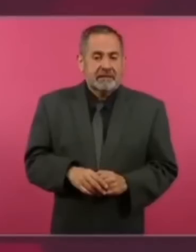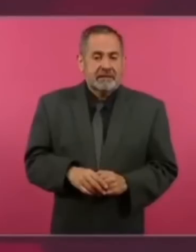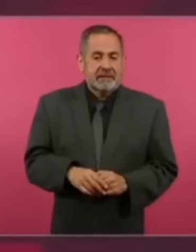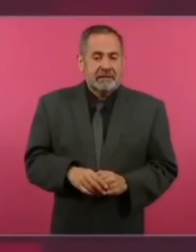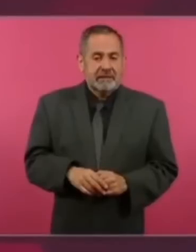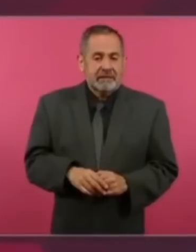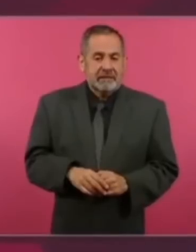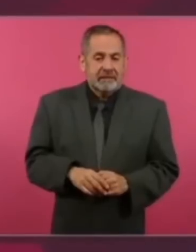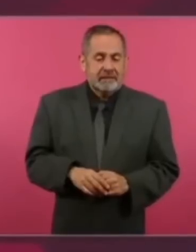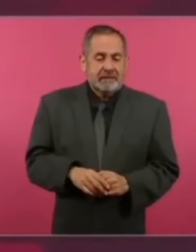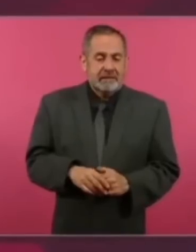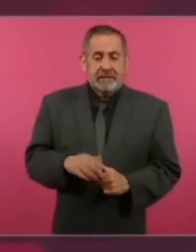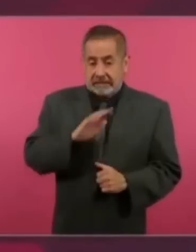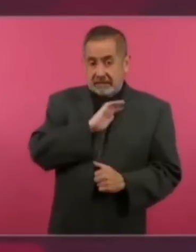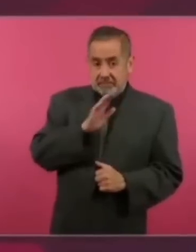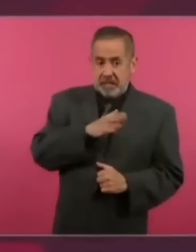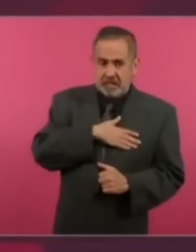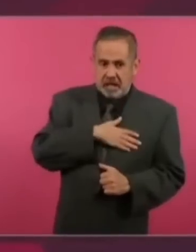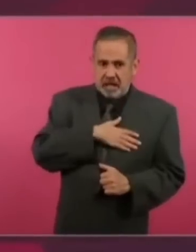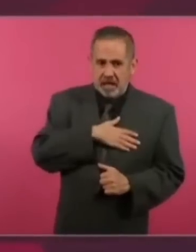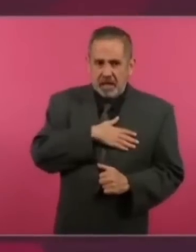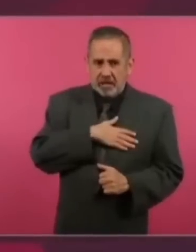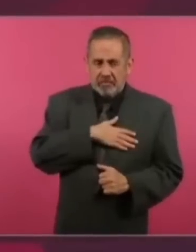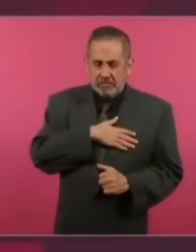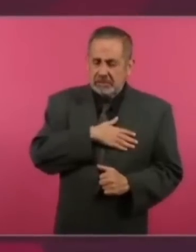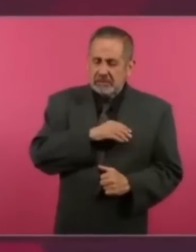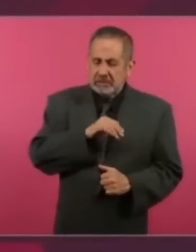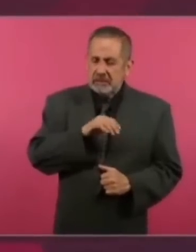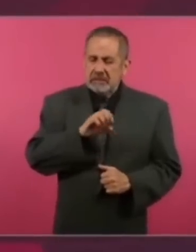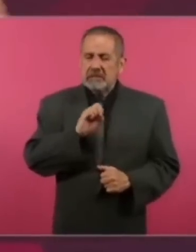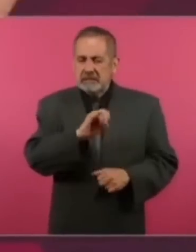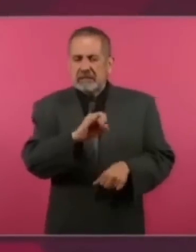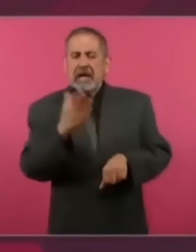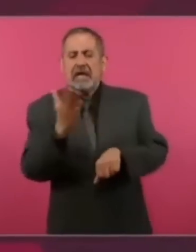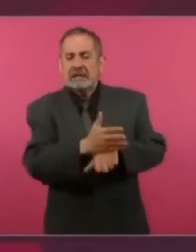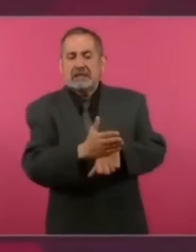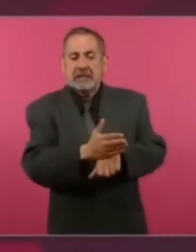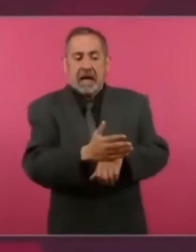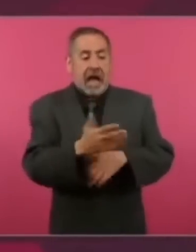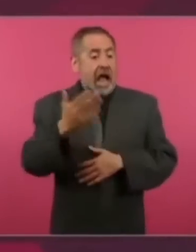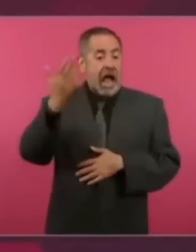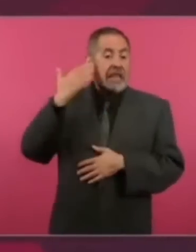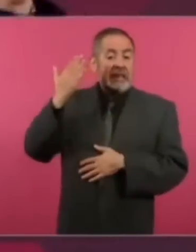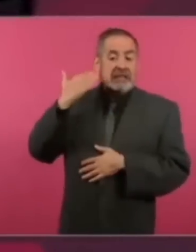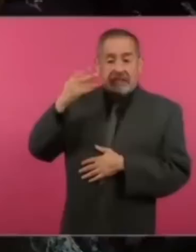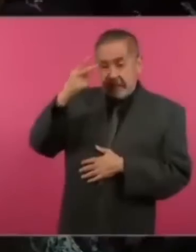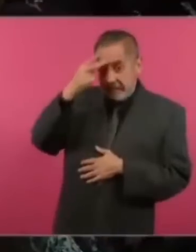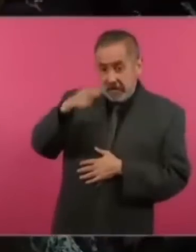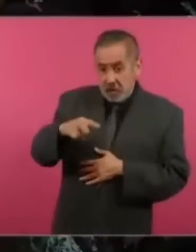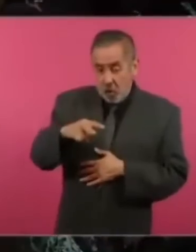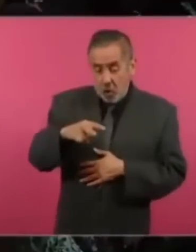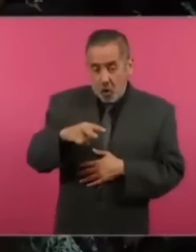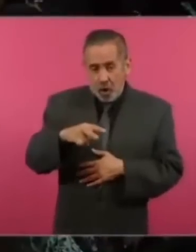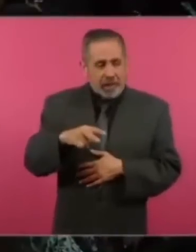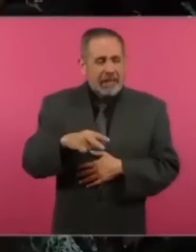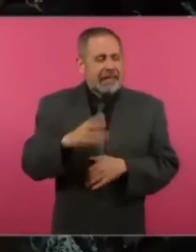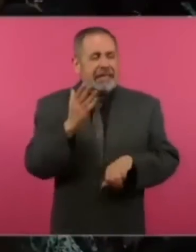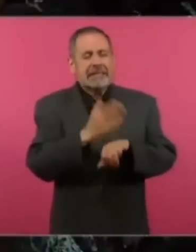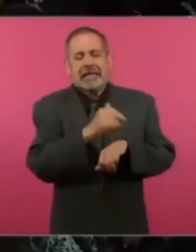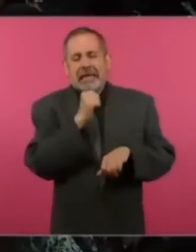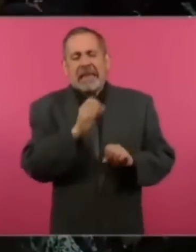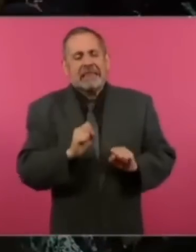impunidad que la que había antes en México. O sea, la misma corrupción